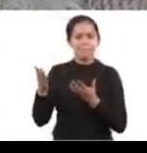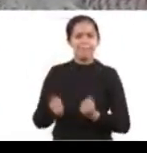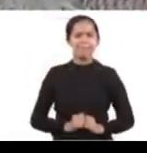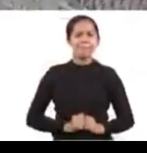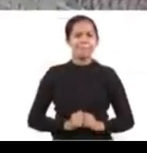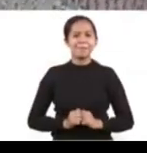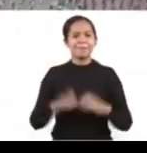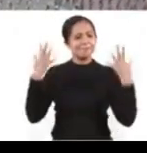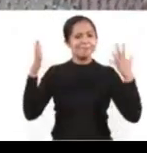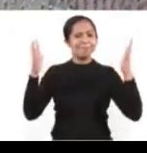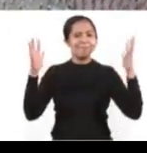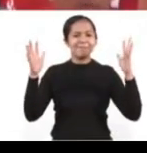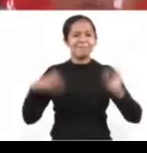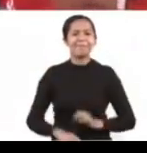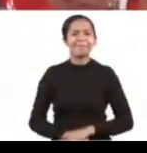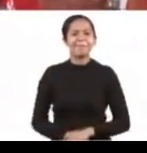Pardo.